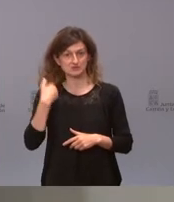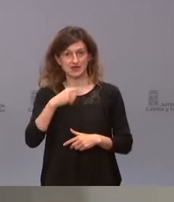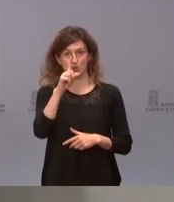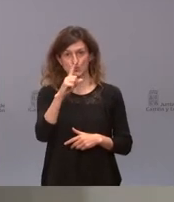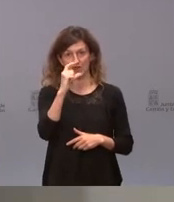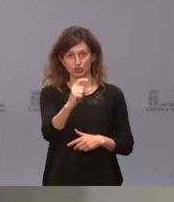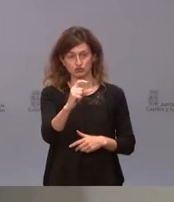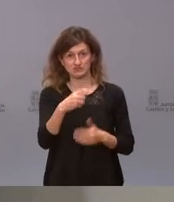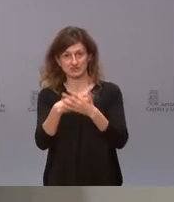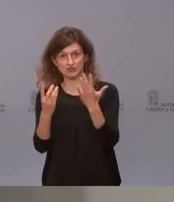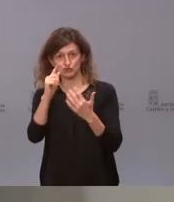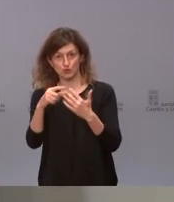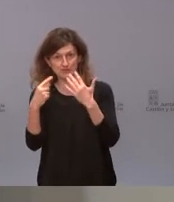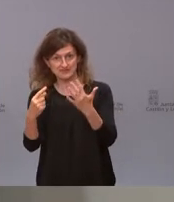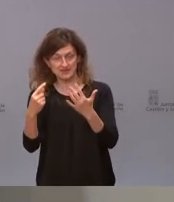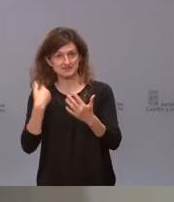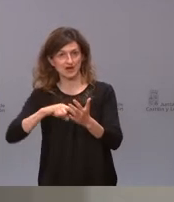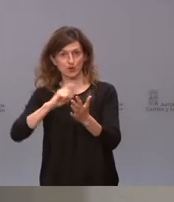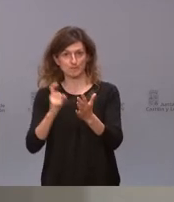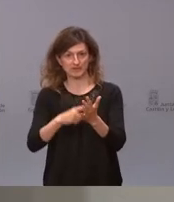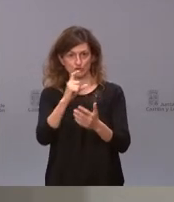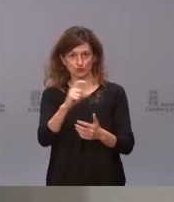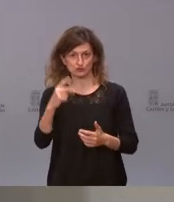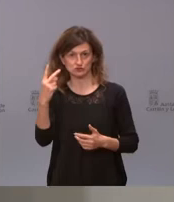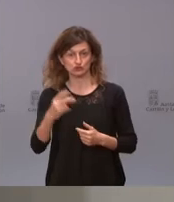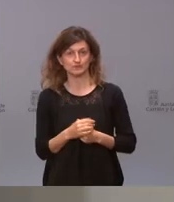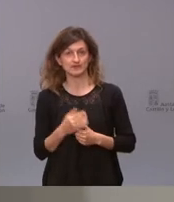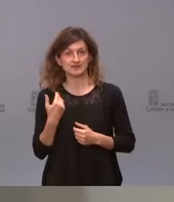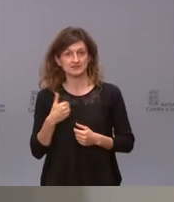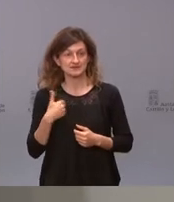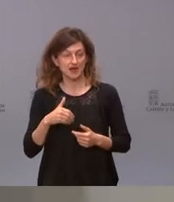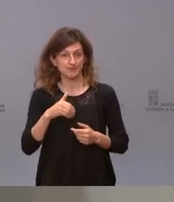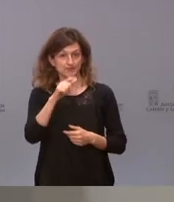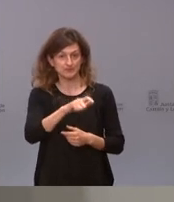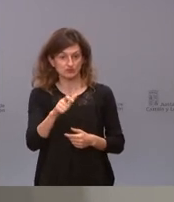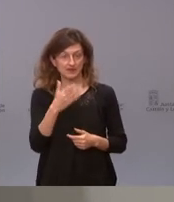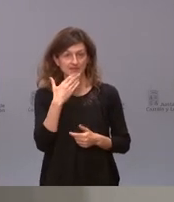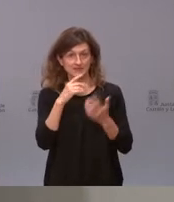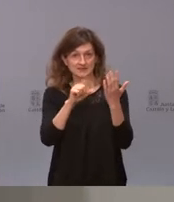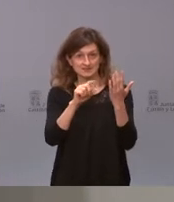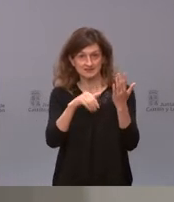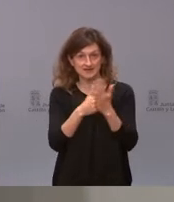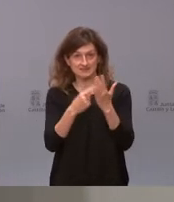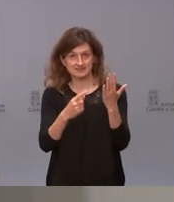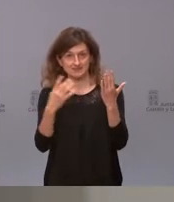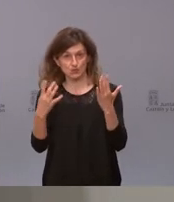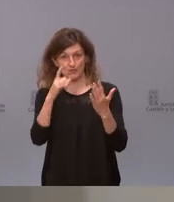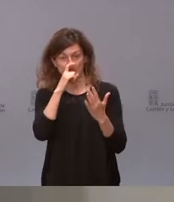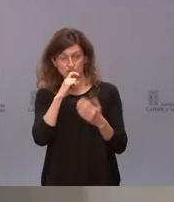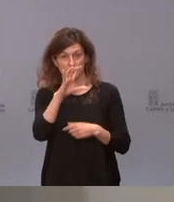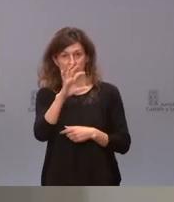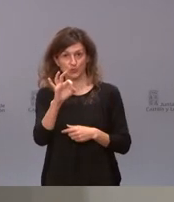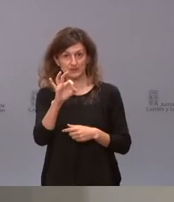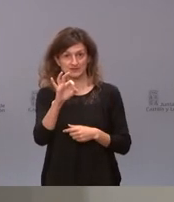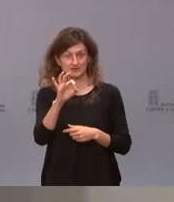dosis y el 18.6 está vacunado al completo y ya tenemos entre la población de 60 a 69 años el 50